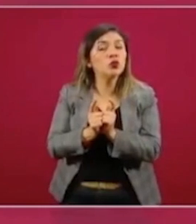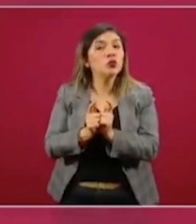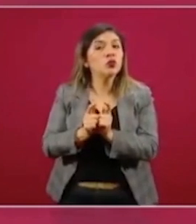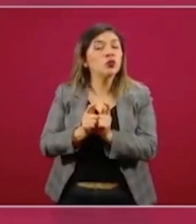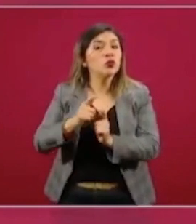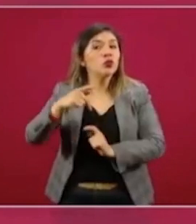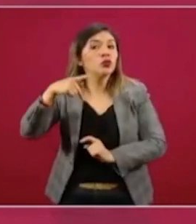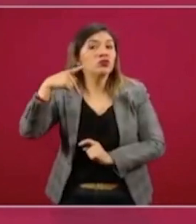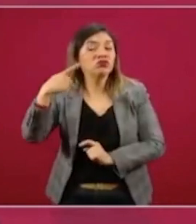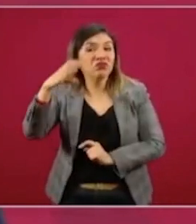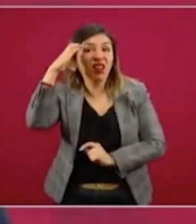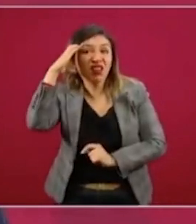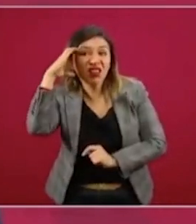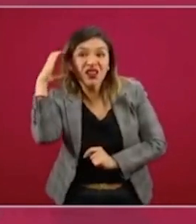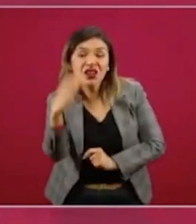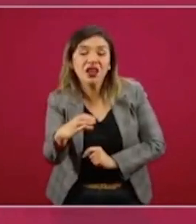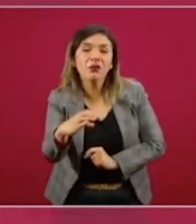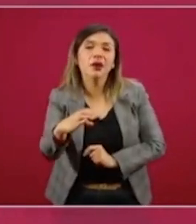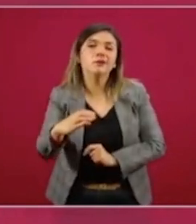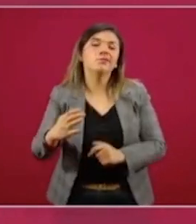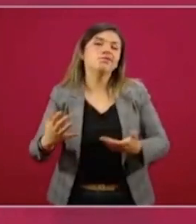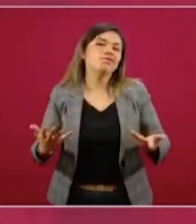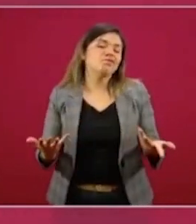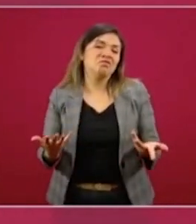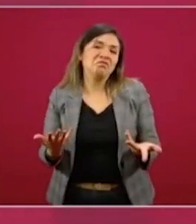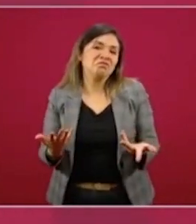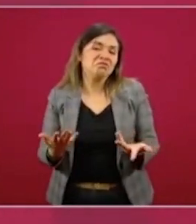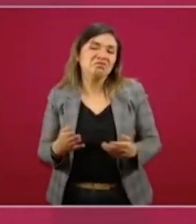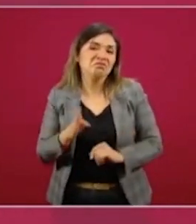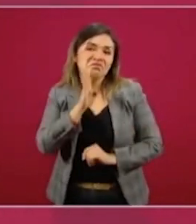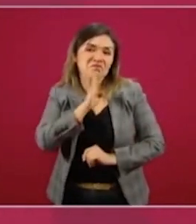de la delincuencia organizada,